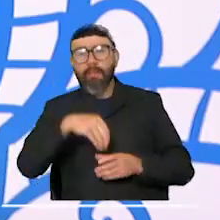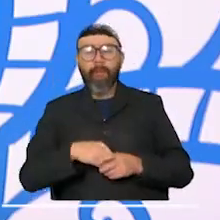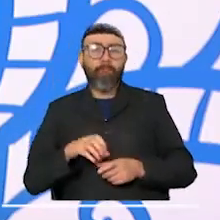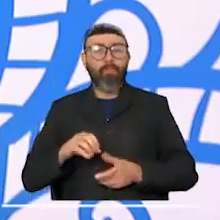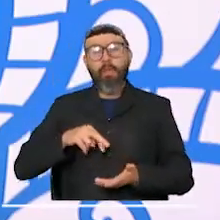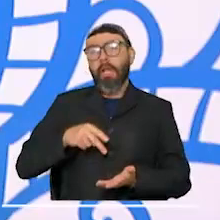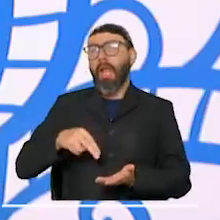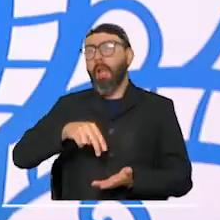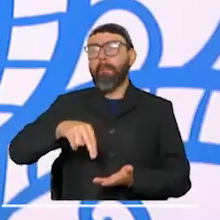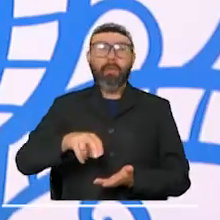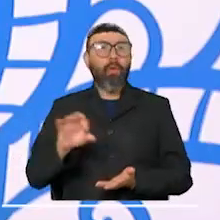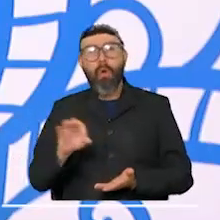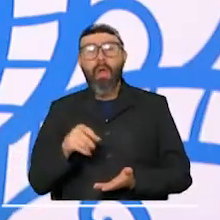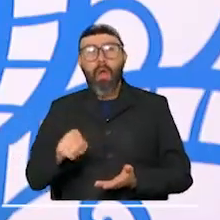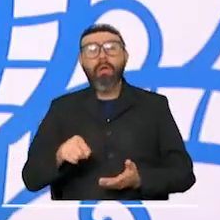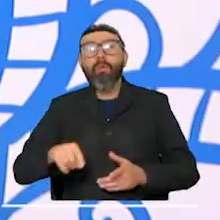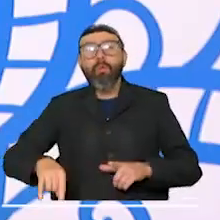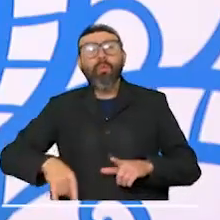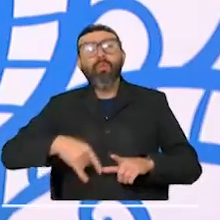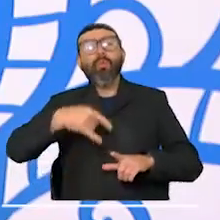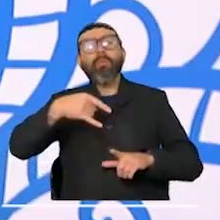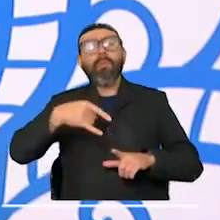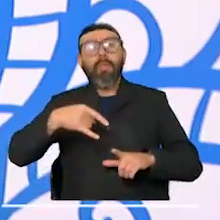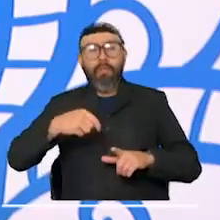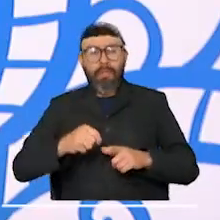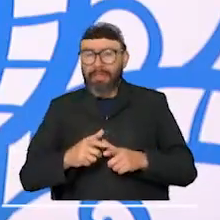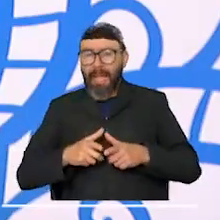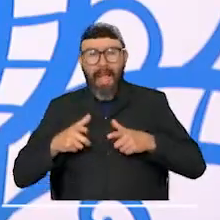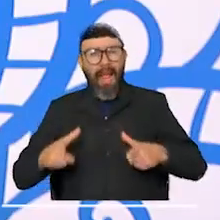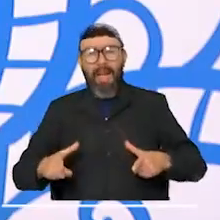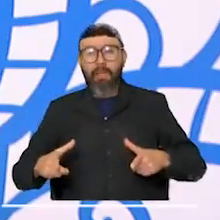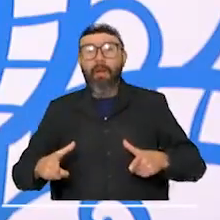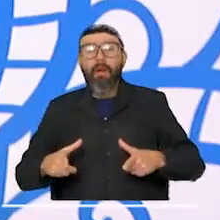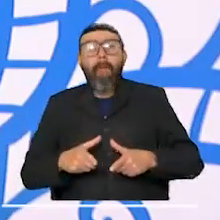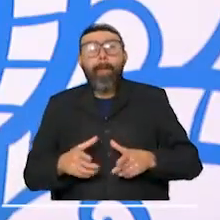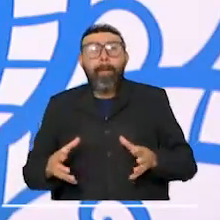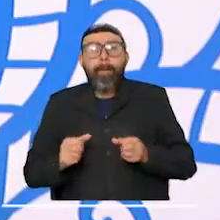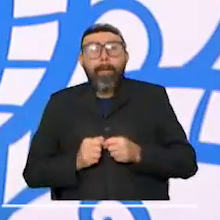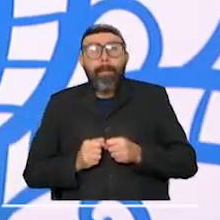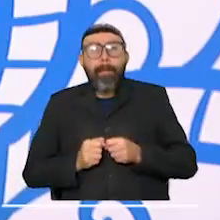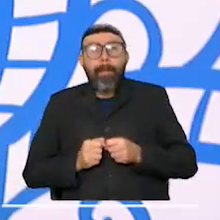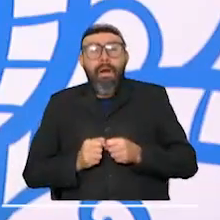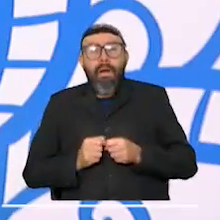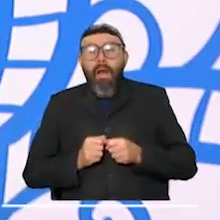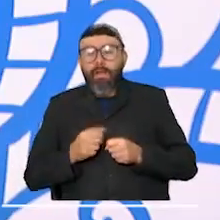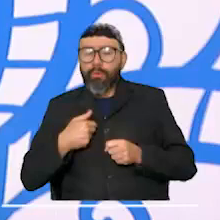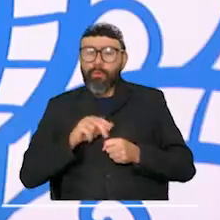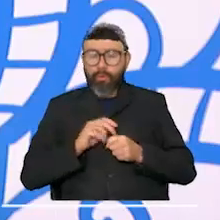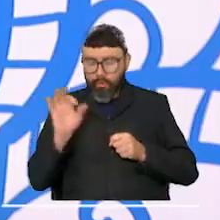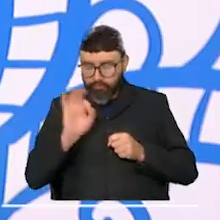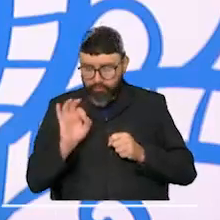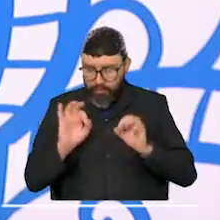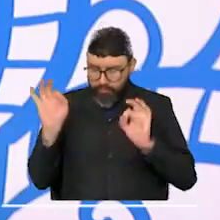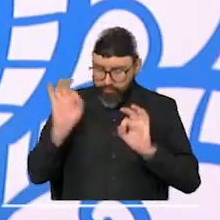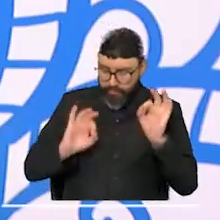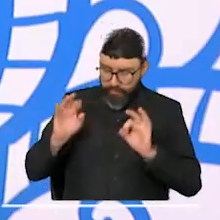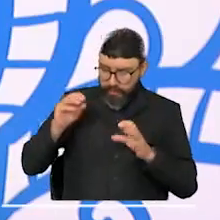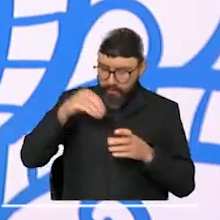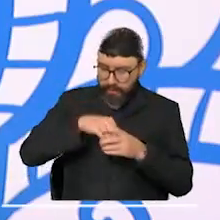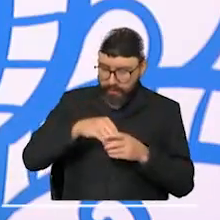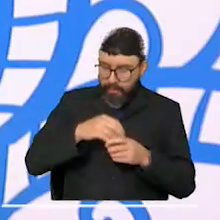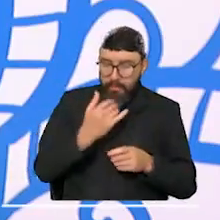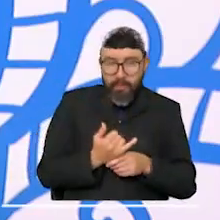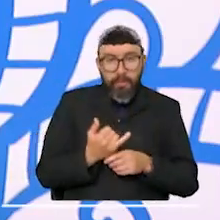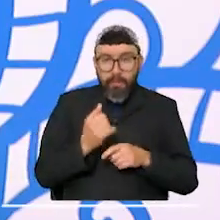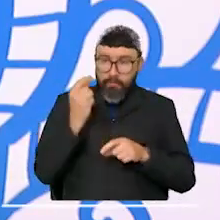entra aire y su vagina está tan amplia que lo deja allí comprimido lo que hacemos Es cerrar toda esa vagina incluso cortamos los